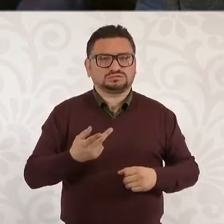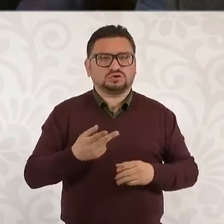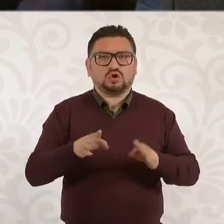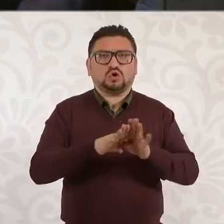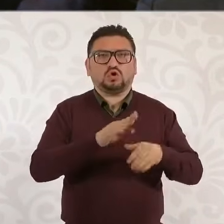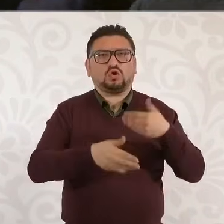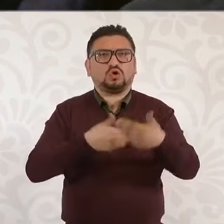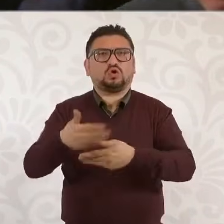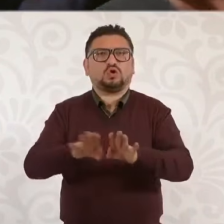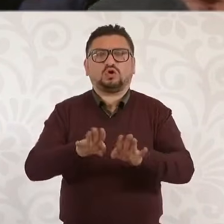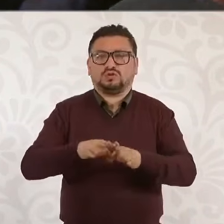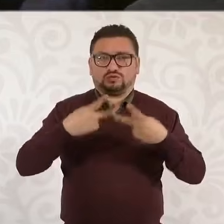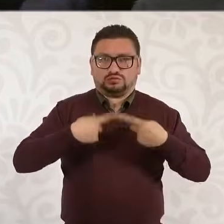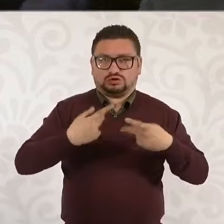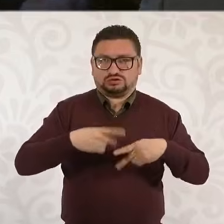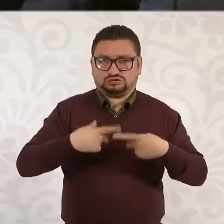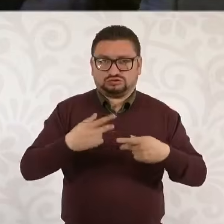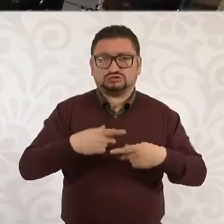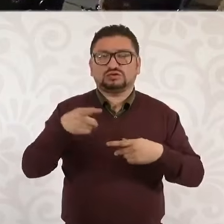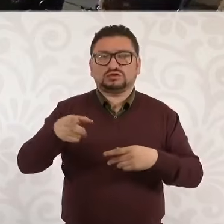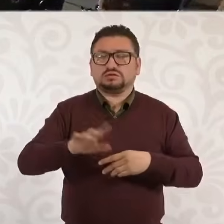cómo fue el fallecimiento de Nemesio Ceguera.